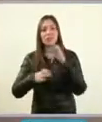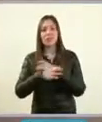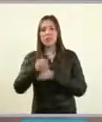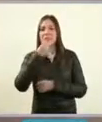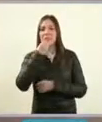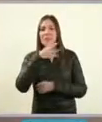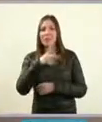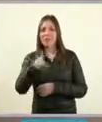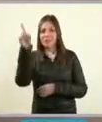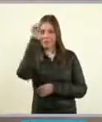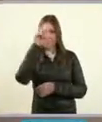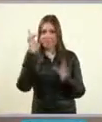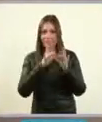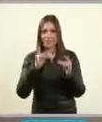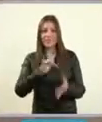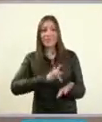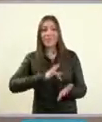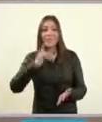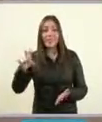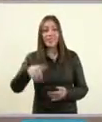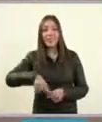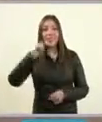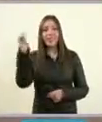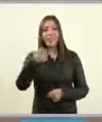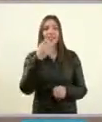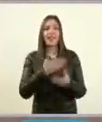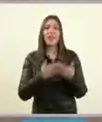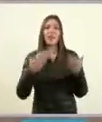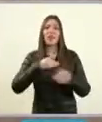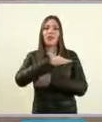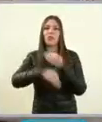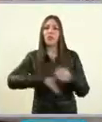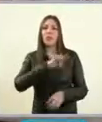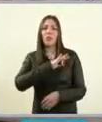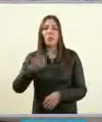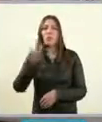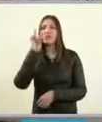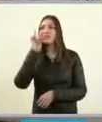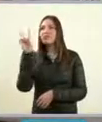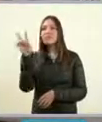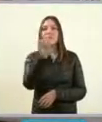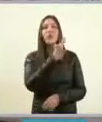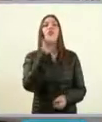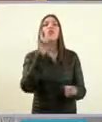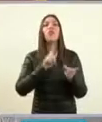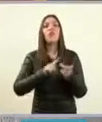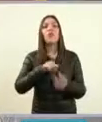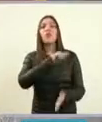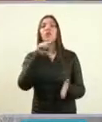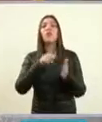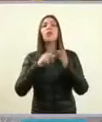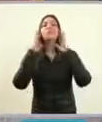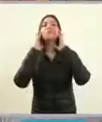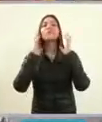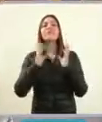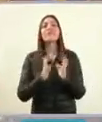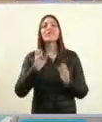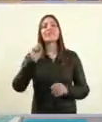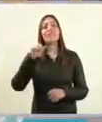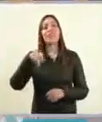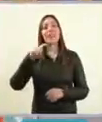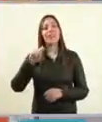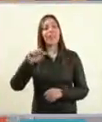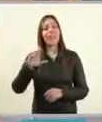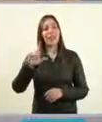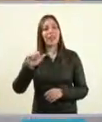impresionantes, increíbles. Gracias a la tecnología, ahora podemos nosotros estar espiando a Santa Claus. ¿Qué tal eso? Porque ¿No? eso sí no lo habríamos pensado, ¿no?